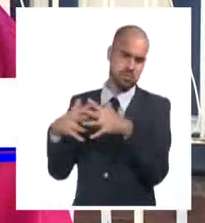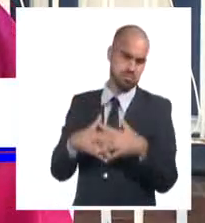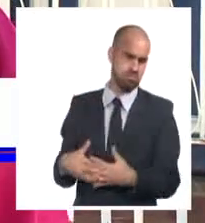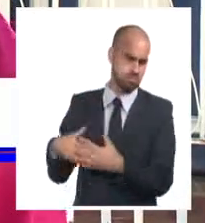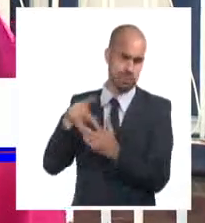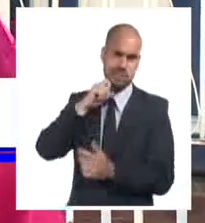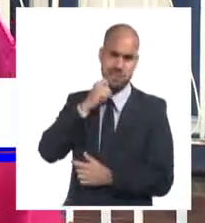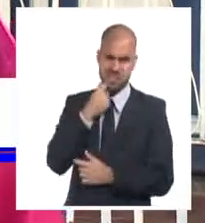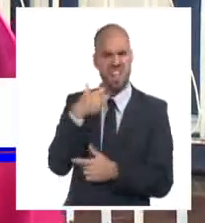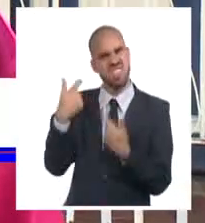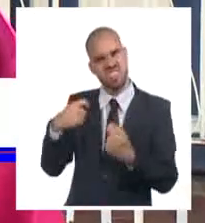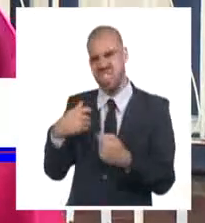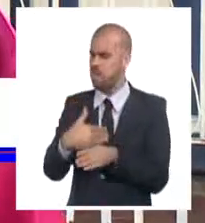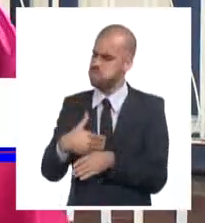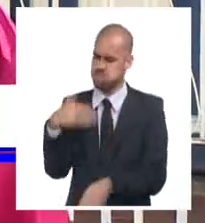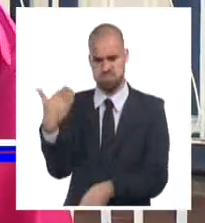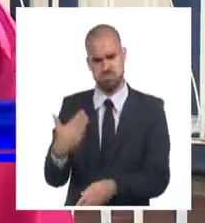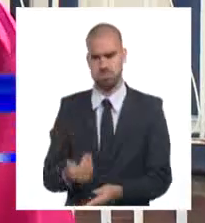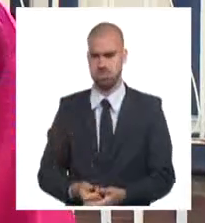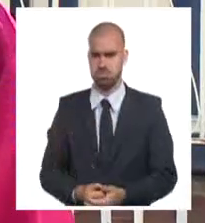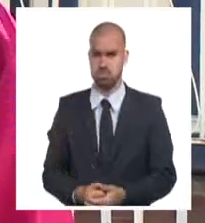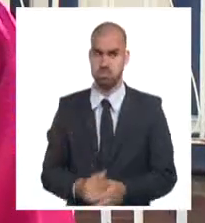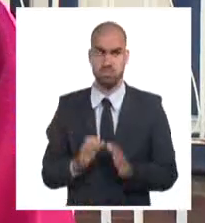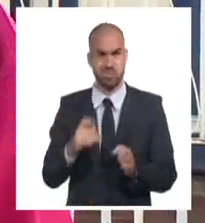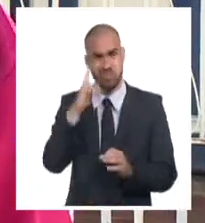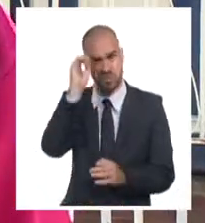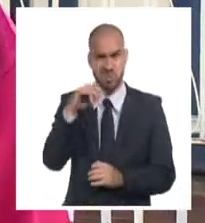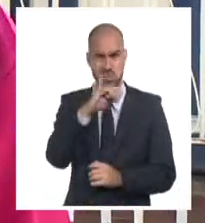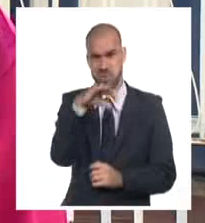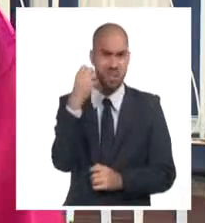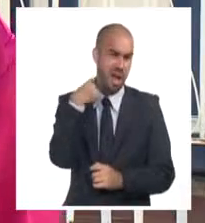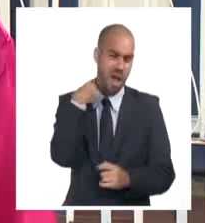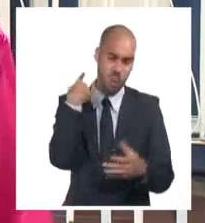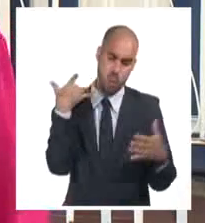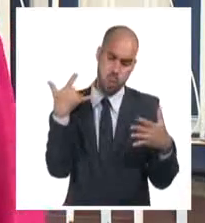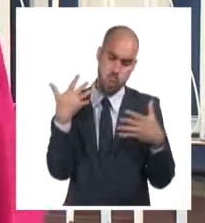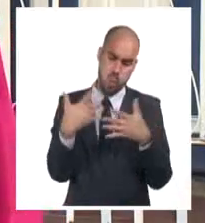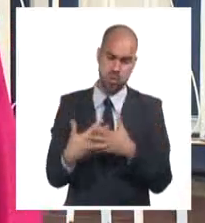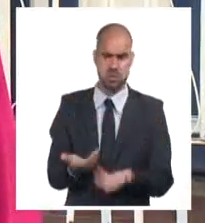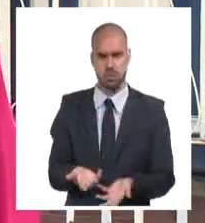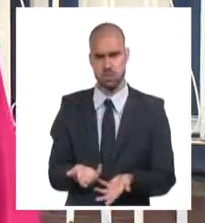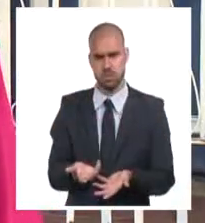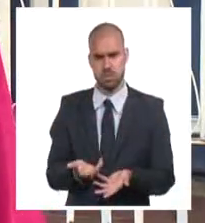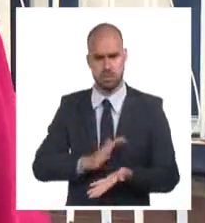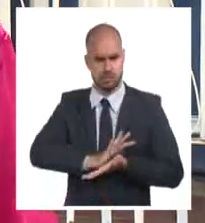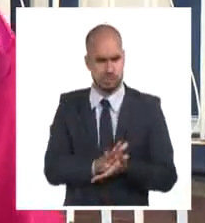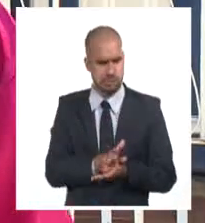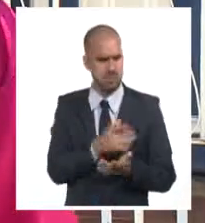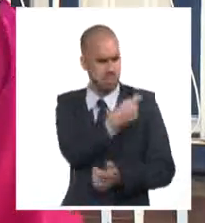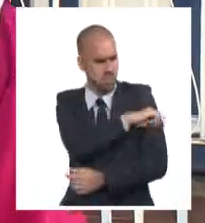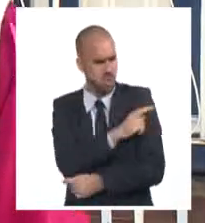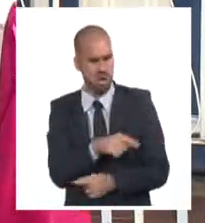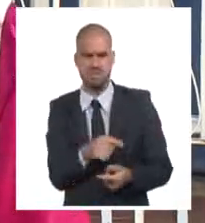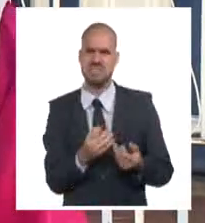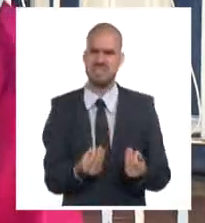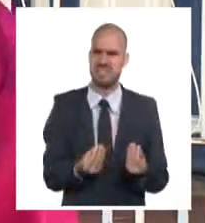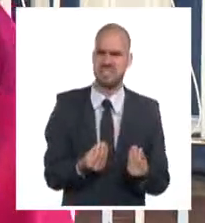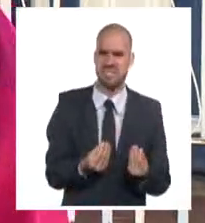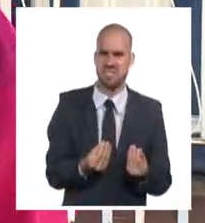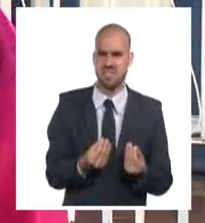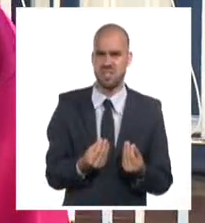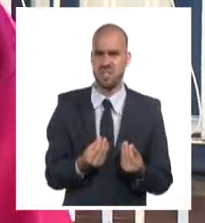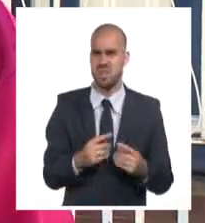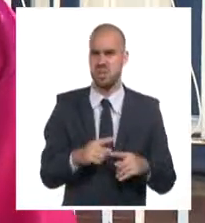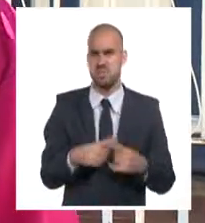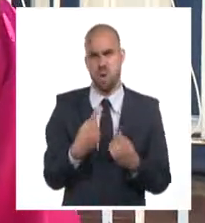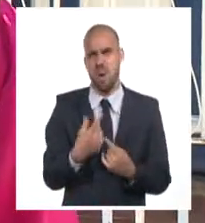tiene que cesar el bloqueo que lleva más de 60 años al pueblo cubano, porque a quien le está